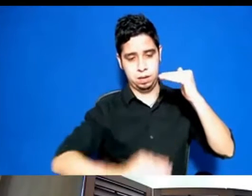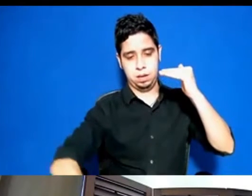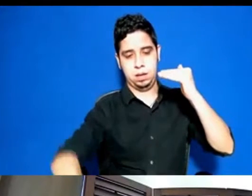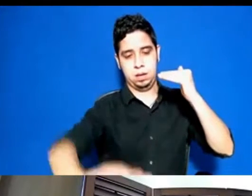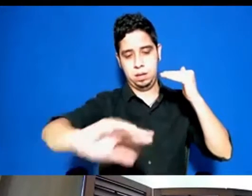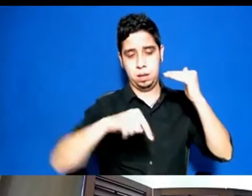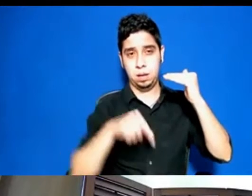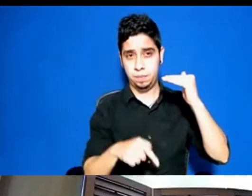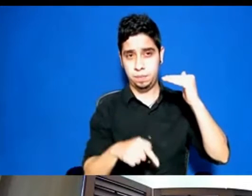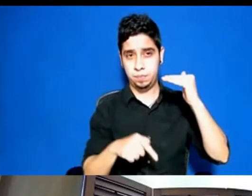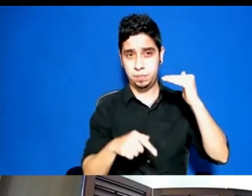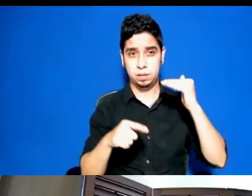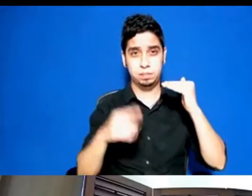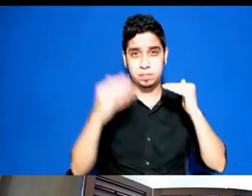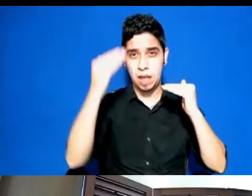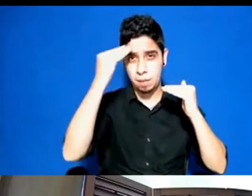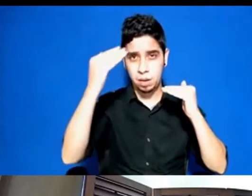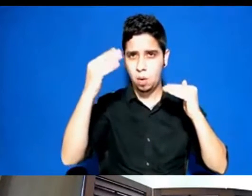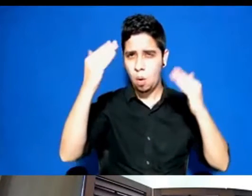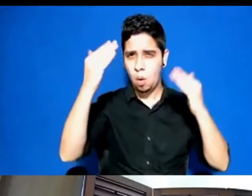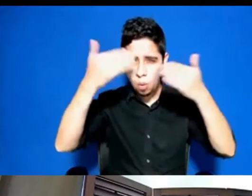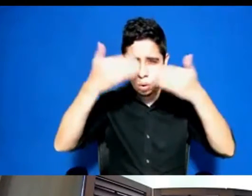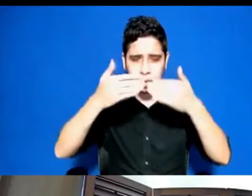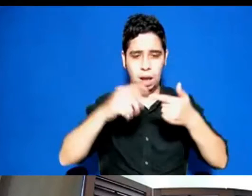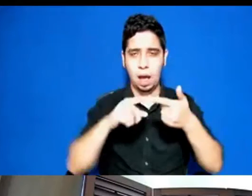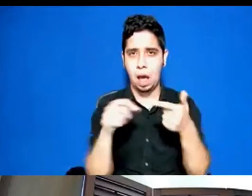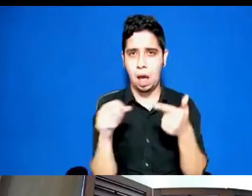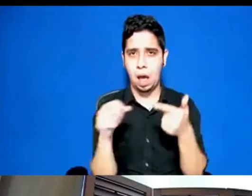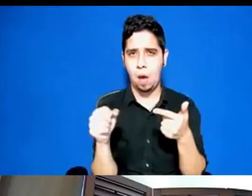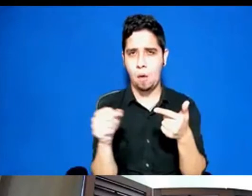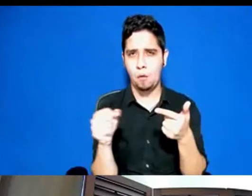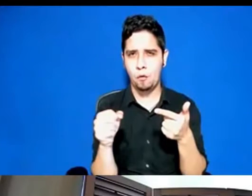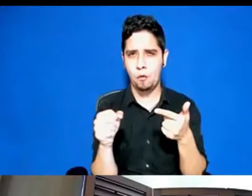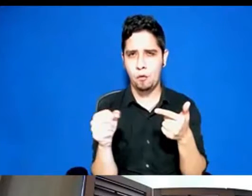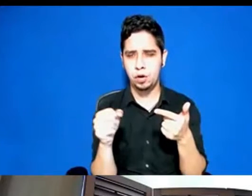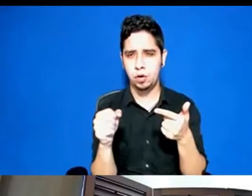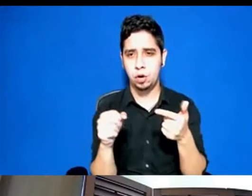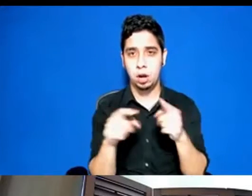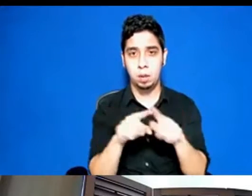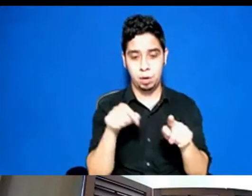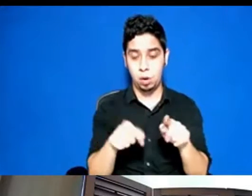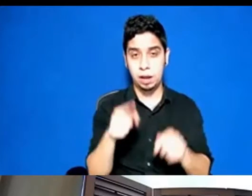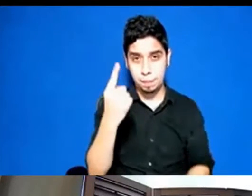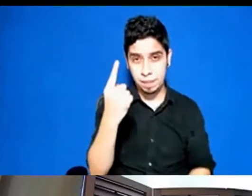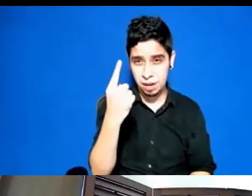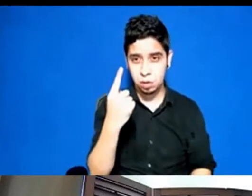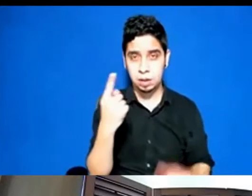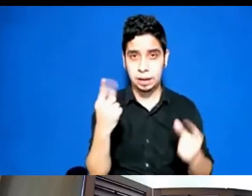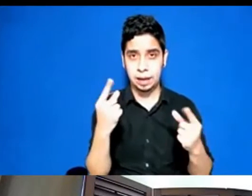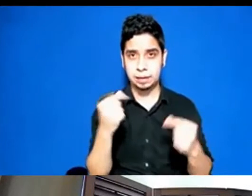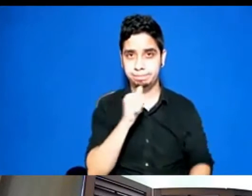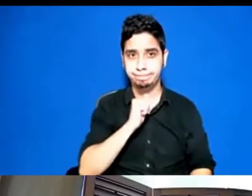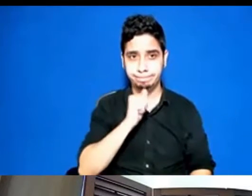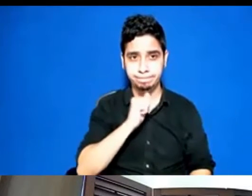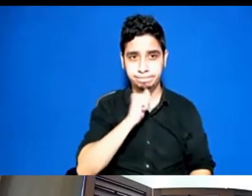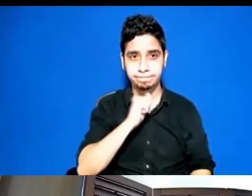Hay oscuridad, hay mucho frío, pero ese uno tiene que esperar pacientemente a que el